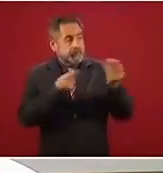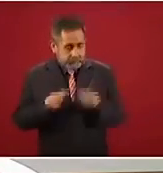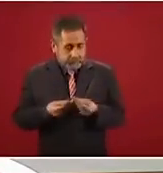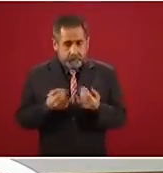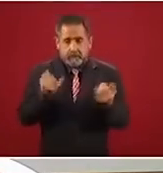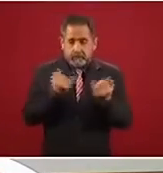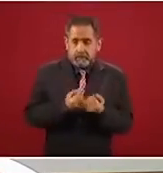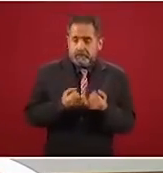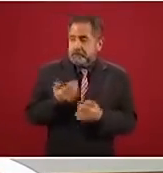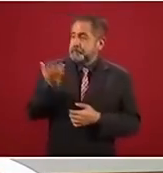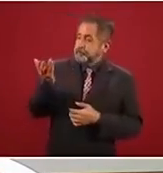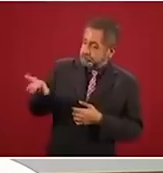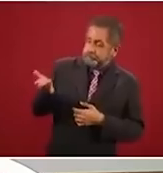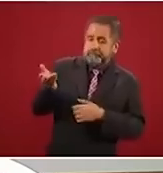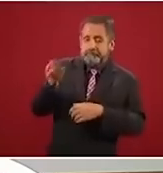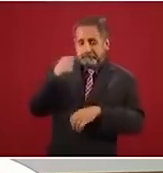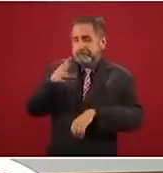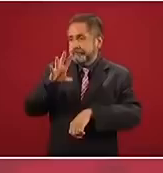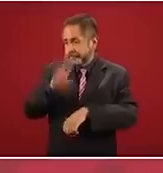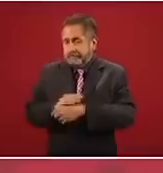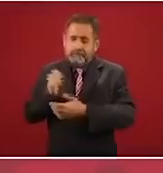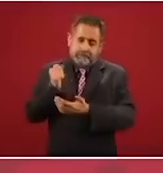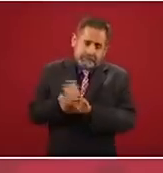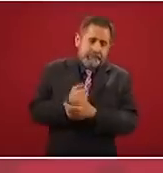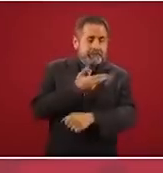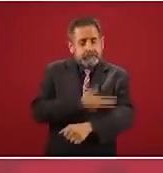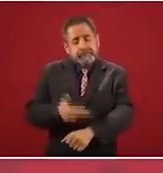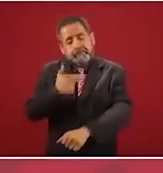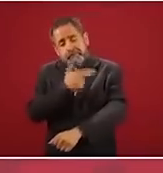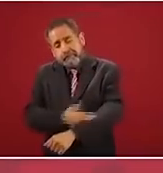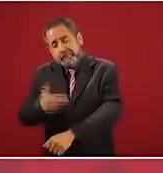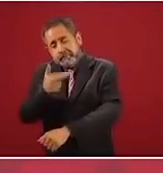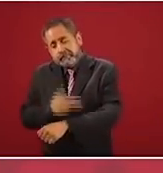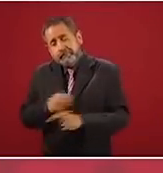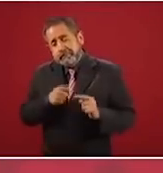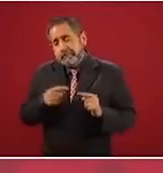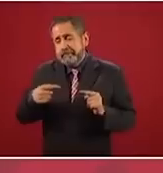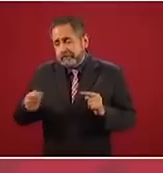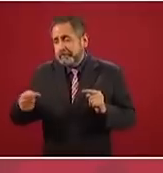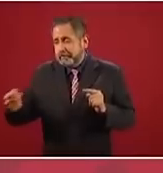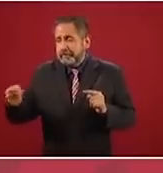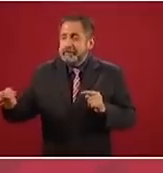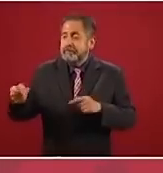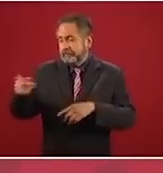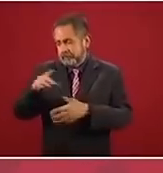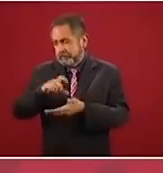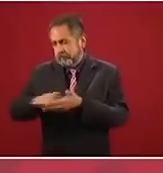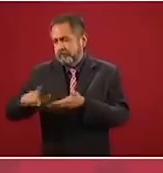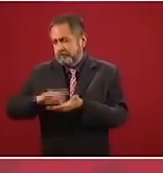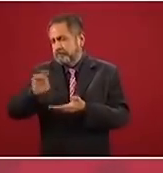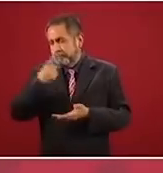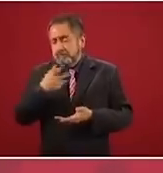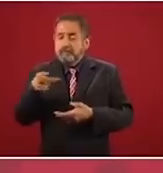se está solicitando que se autorice, que se compren las medicinas, pero